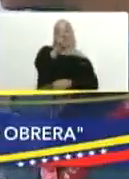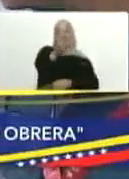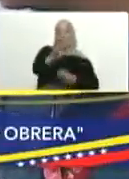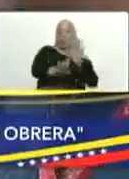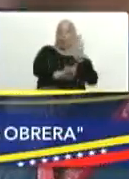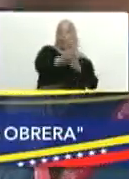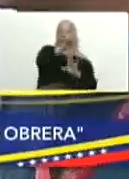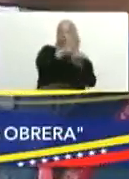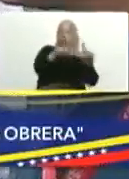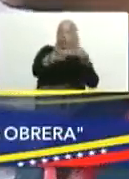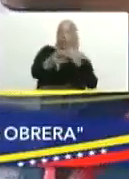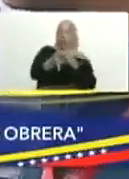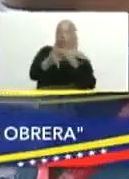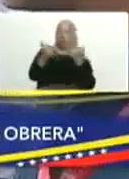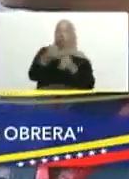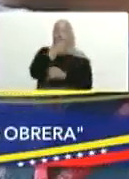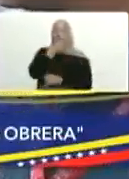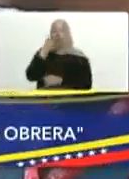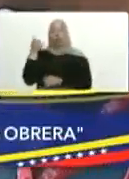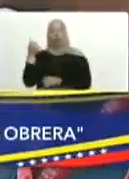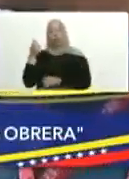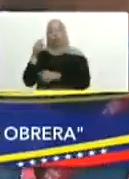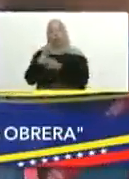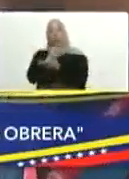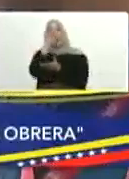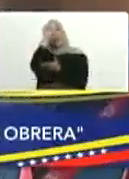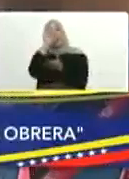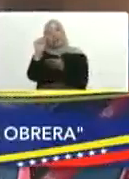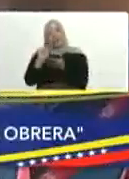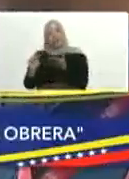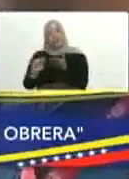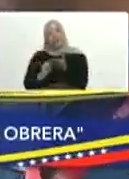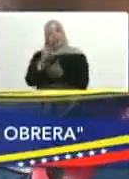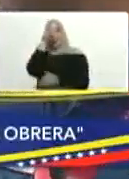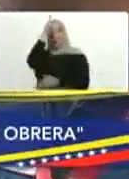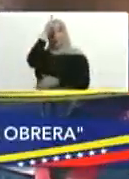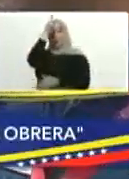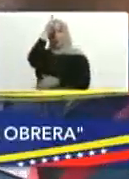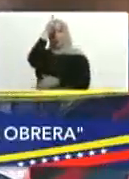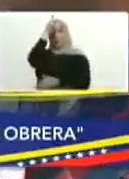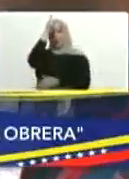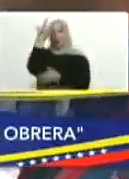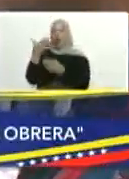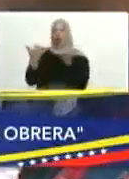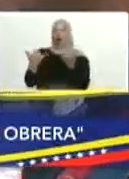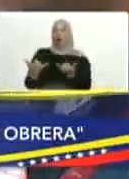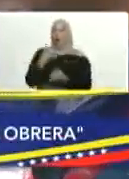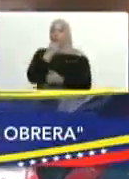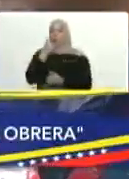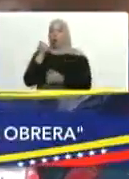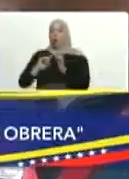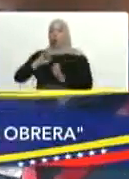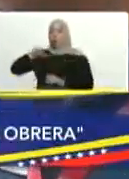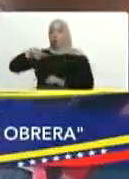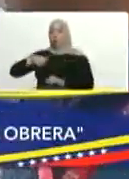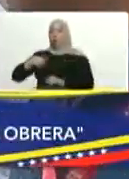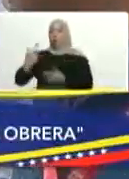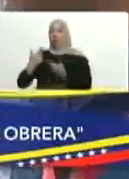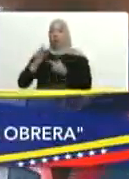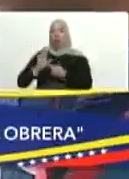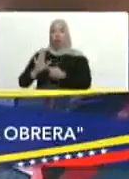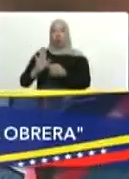alternativa que es de plancha mejorando el diseño de los alemanes Y en este momento tenemos ya este